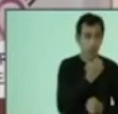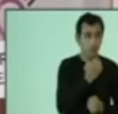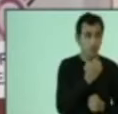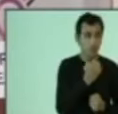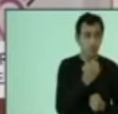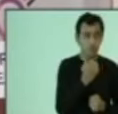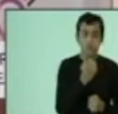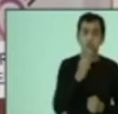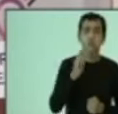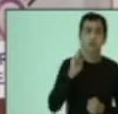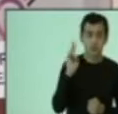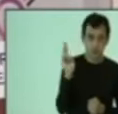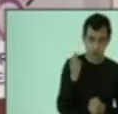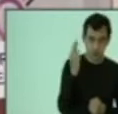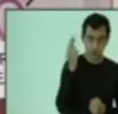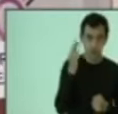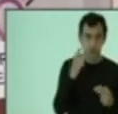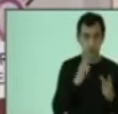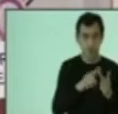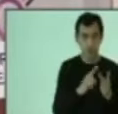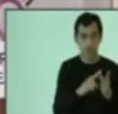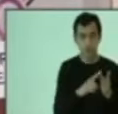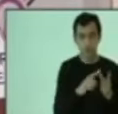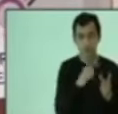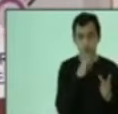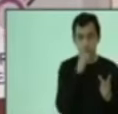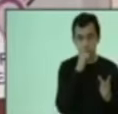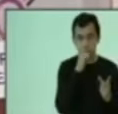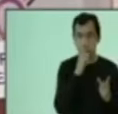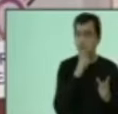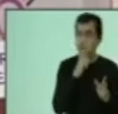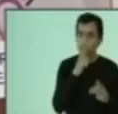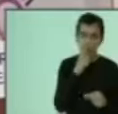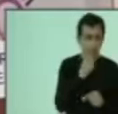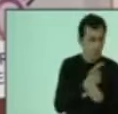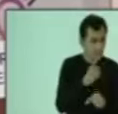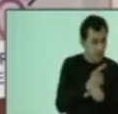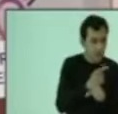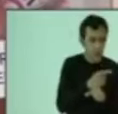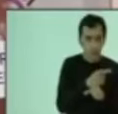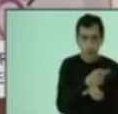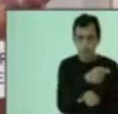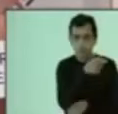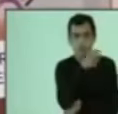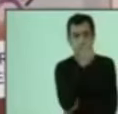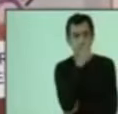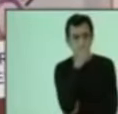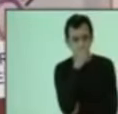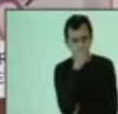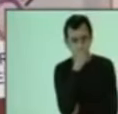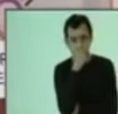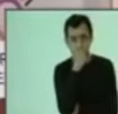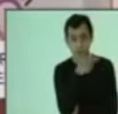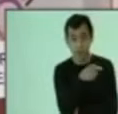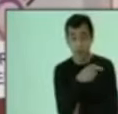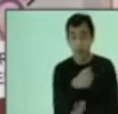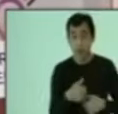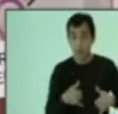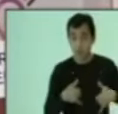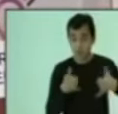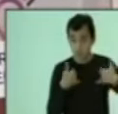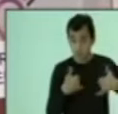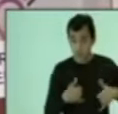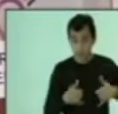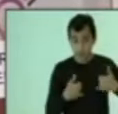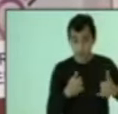superior, pero tenemos que iniciar por la creación o por la habilitación de un espacio donde los jóvenes no hemos tenido